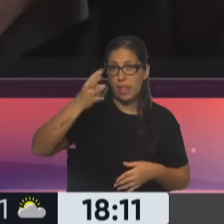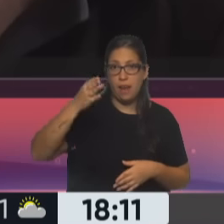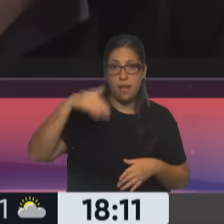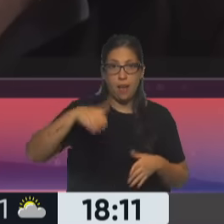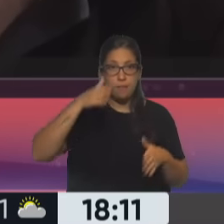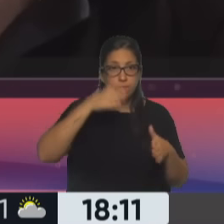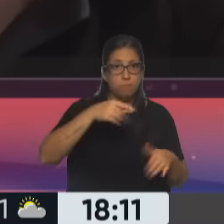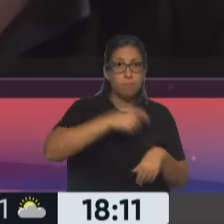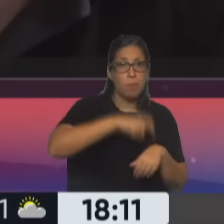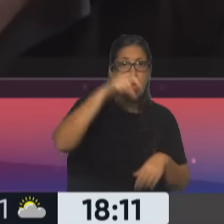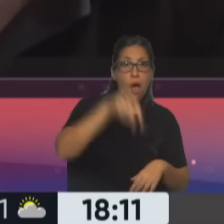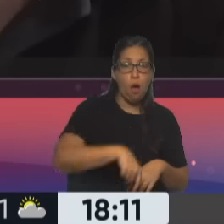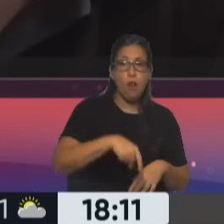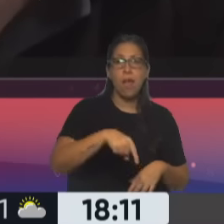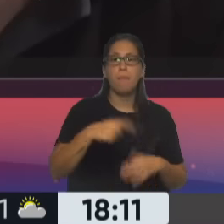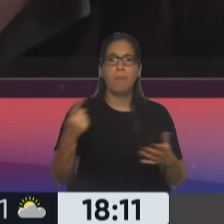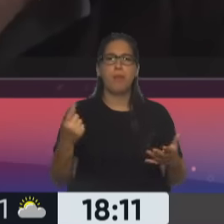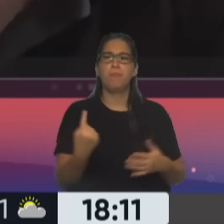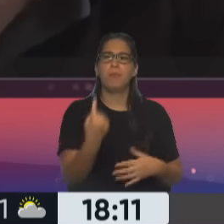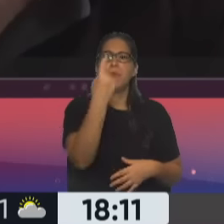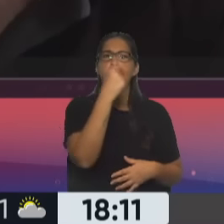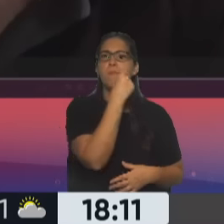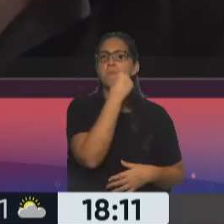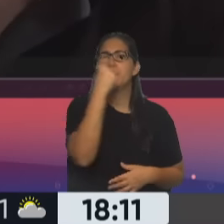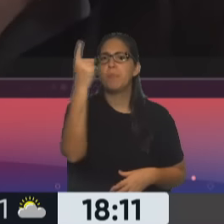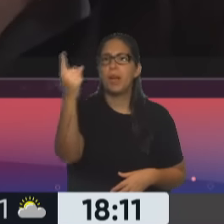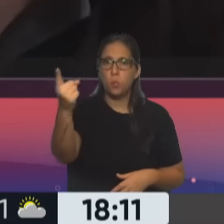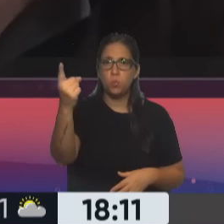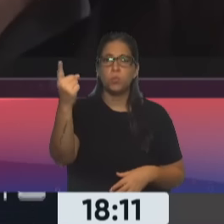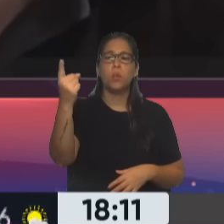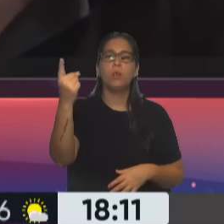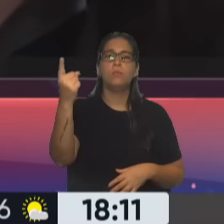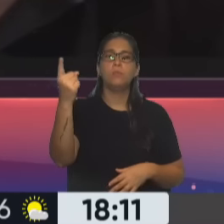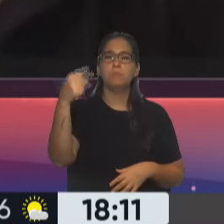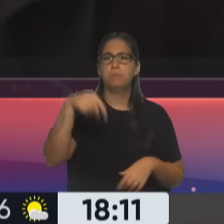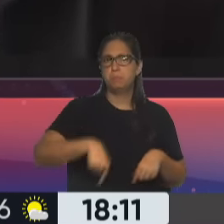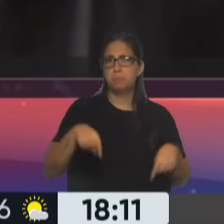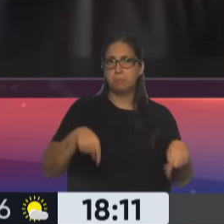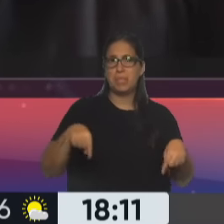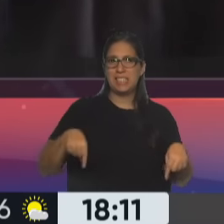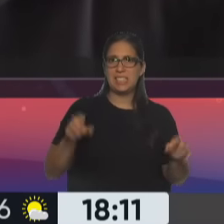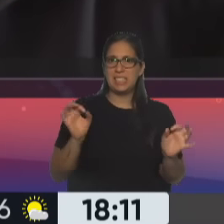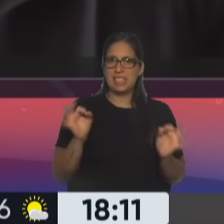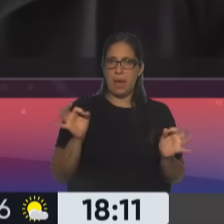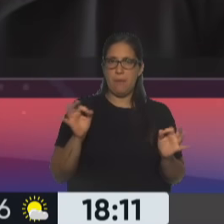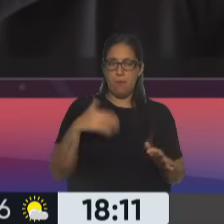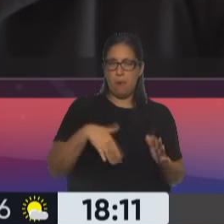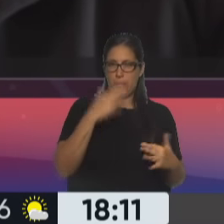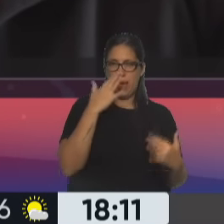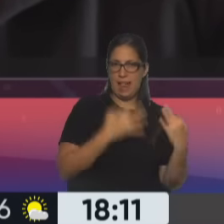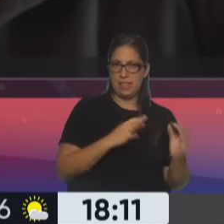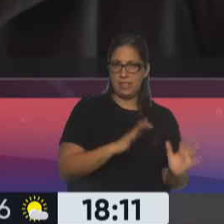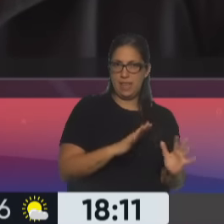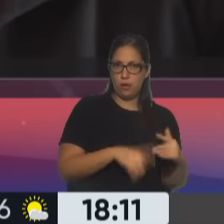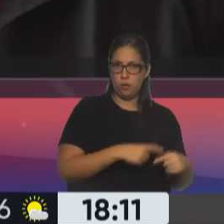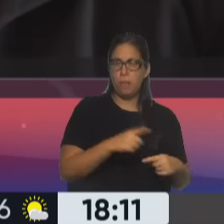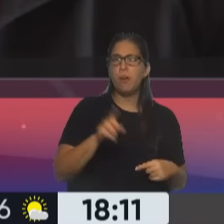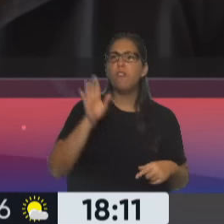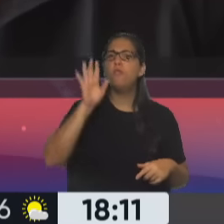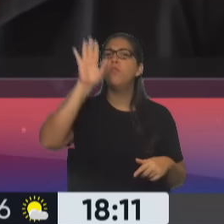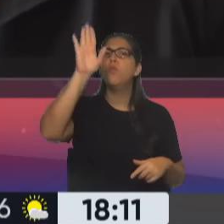informe especial, pero como primera pregunta, digo, el presente lo sabemos y lo vamos a estar analizando. ¿Cuál es el futuro